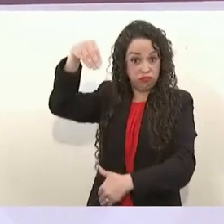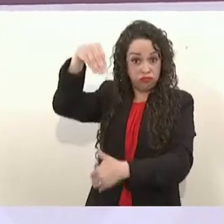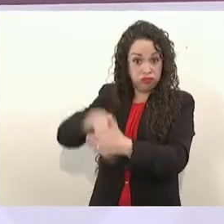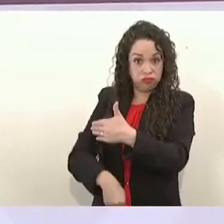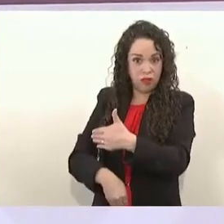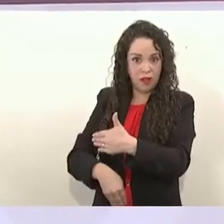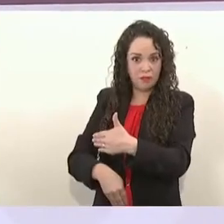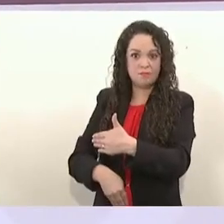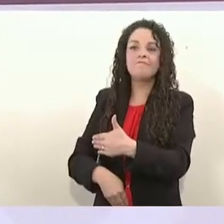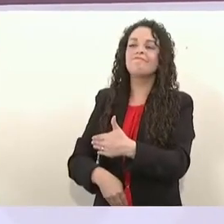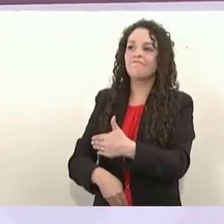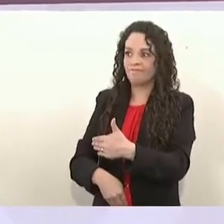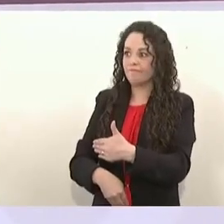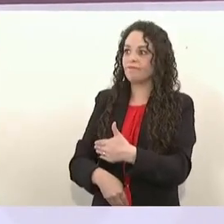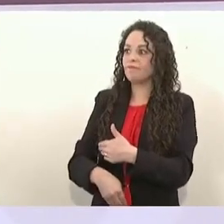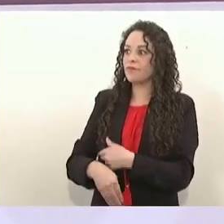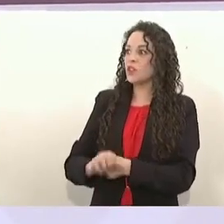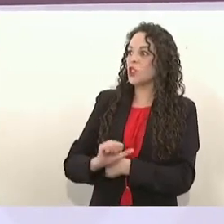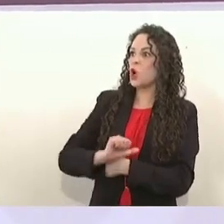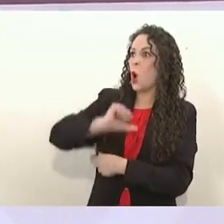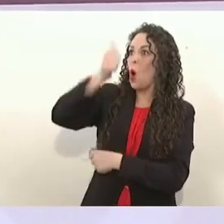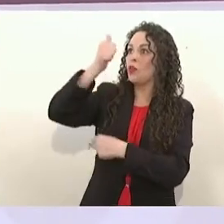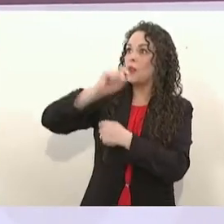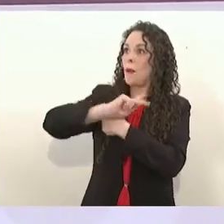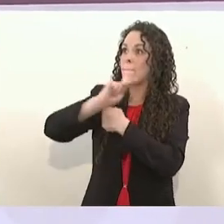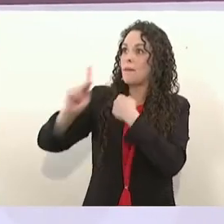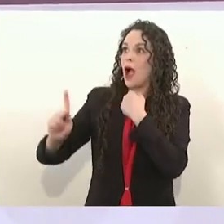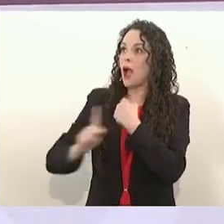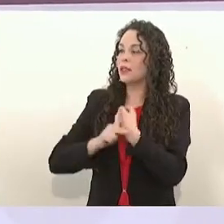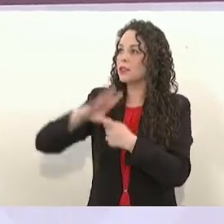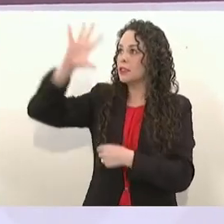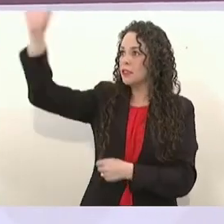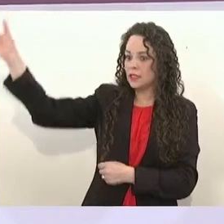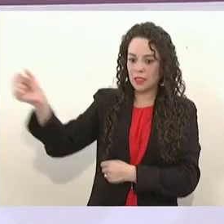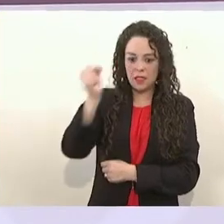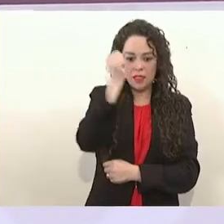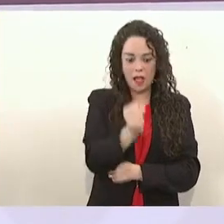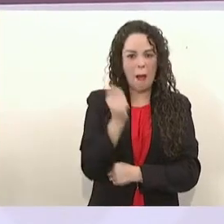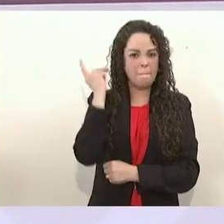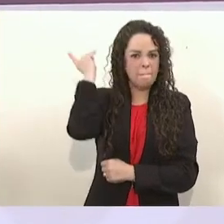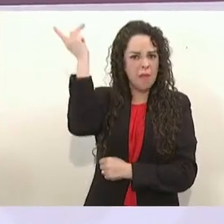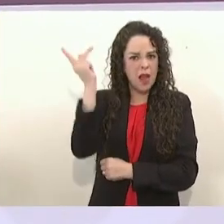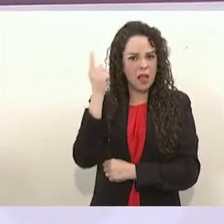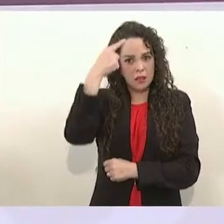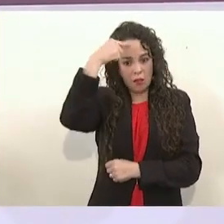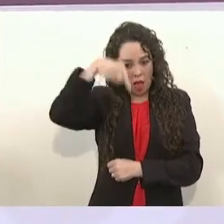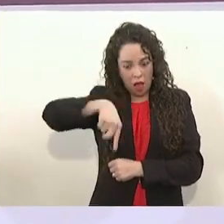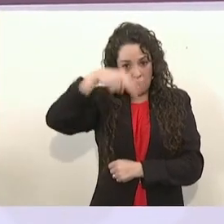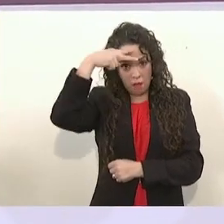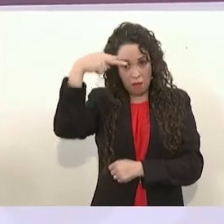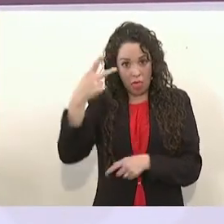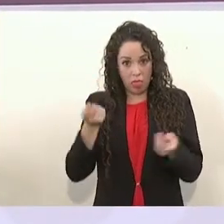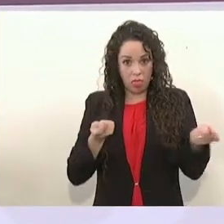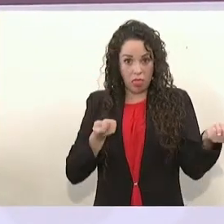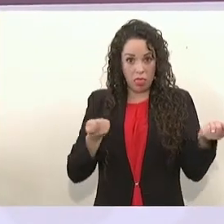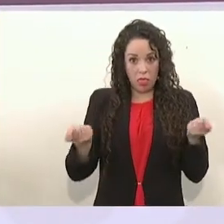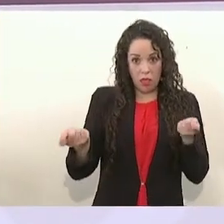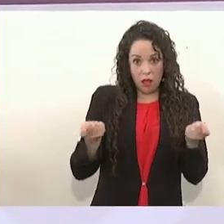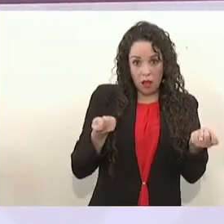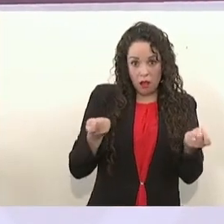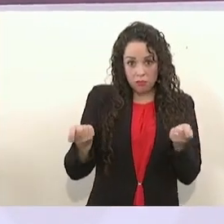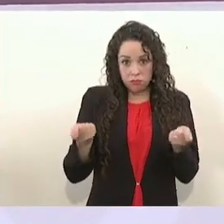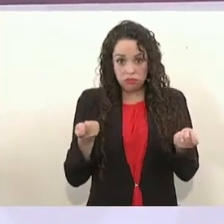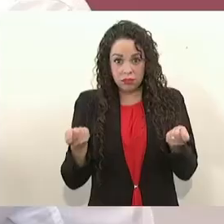un príncipe para que dominara a México. Y nuestro pueblo y